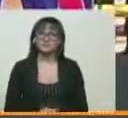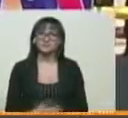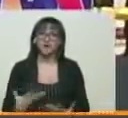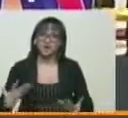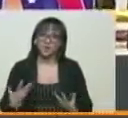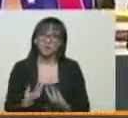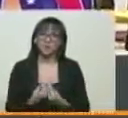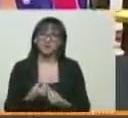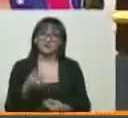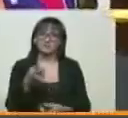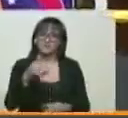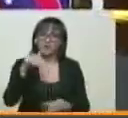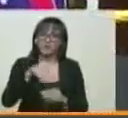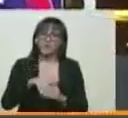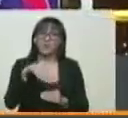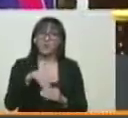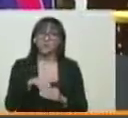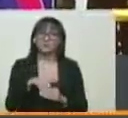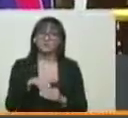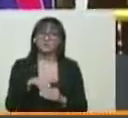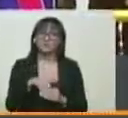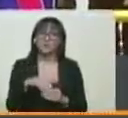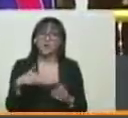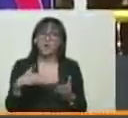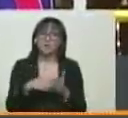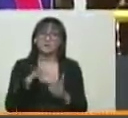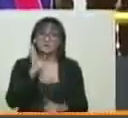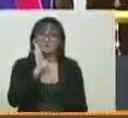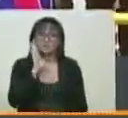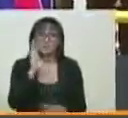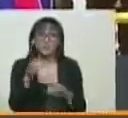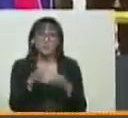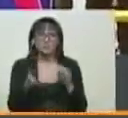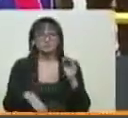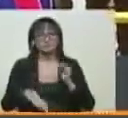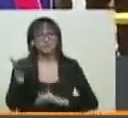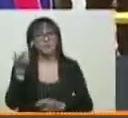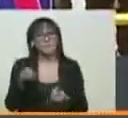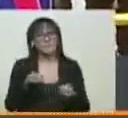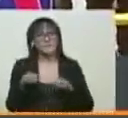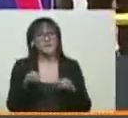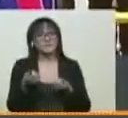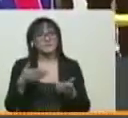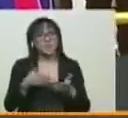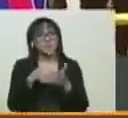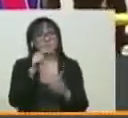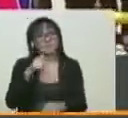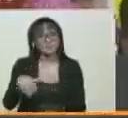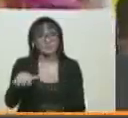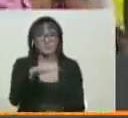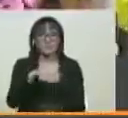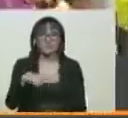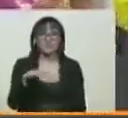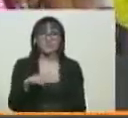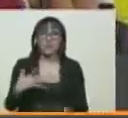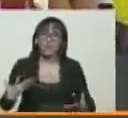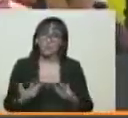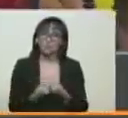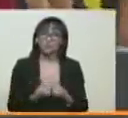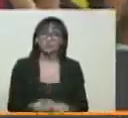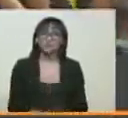Acompáñenme con su voto para ir contra los mafias que especulan con los precios contra el pueblo. Vamos